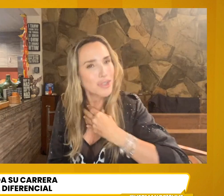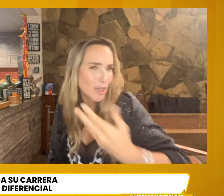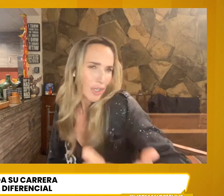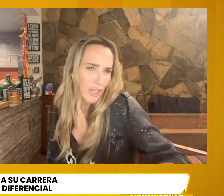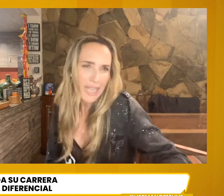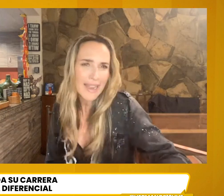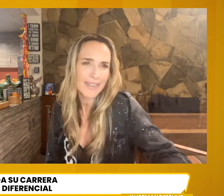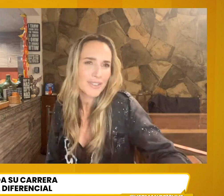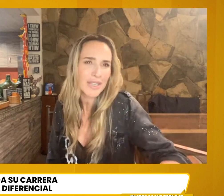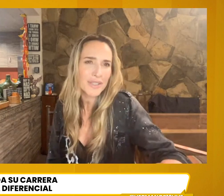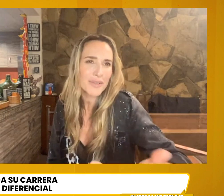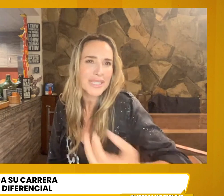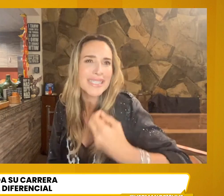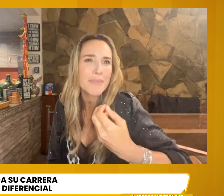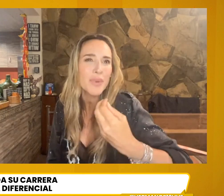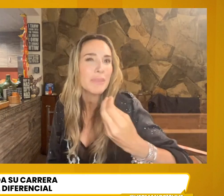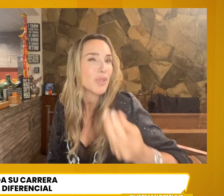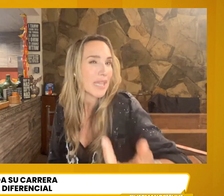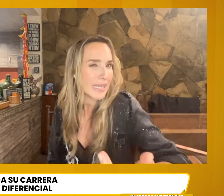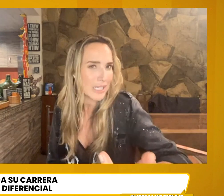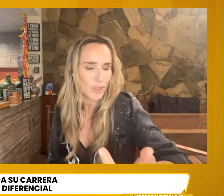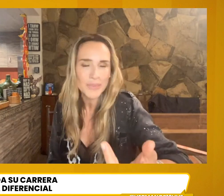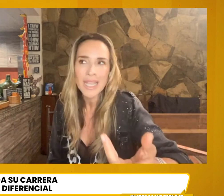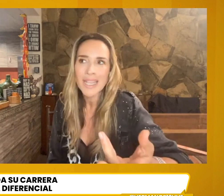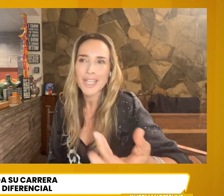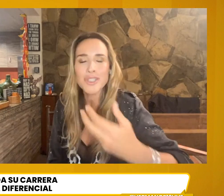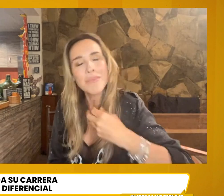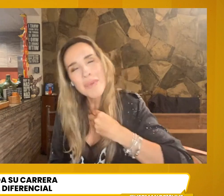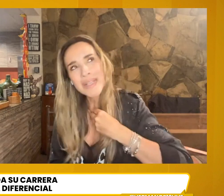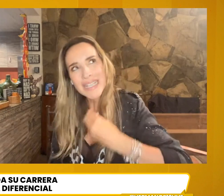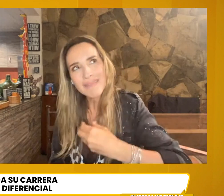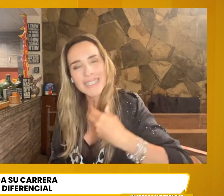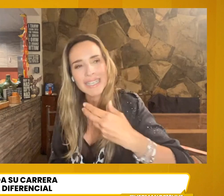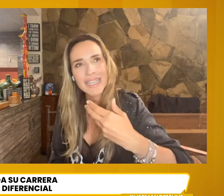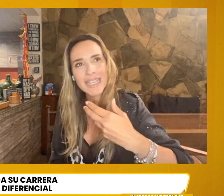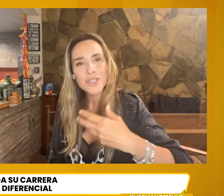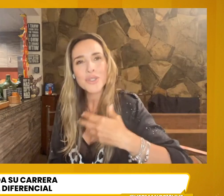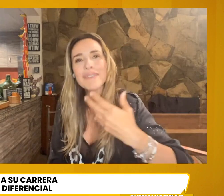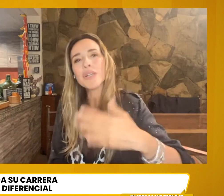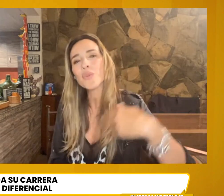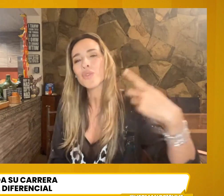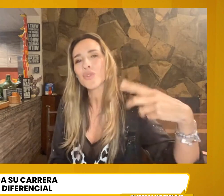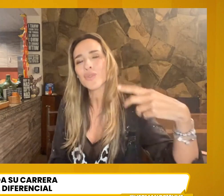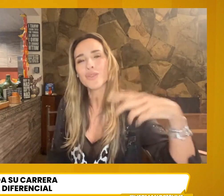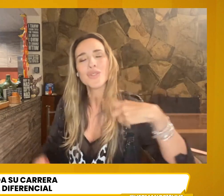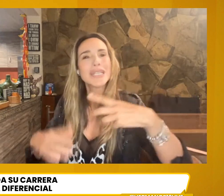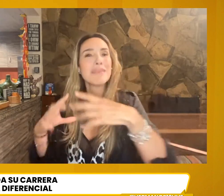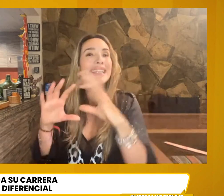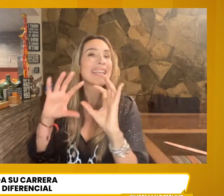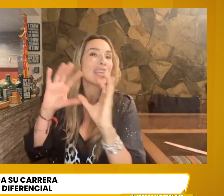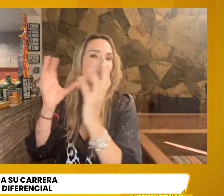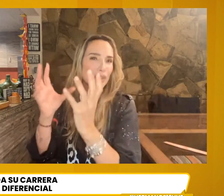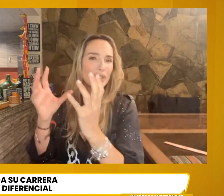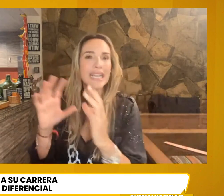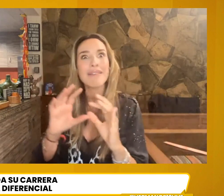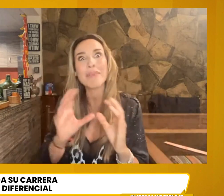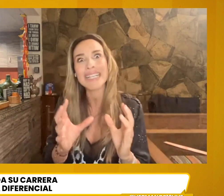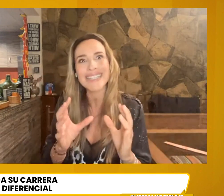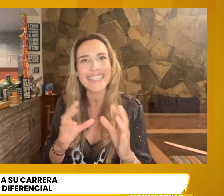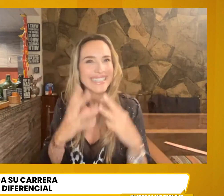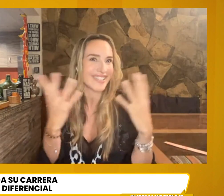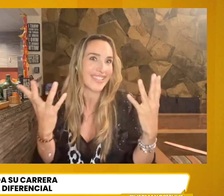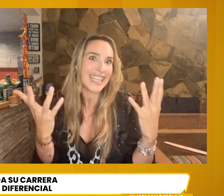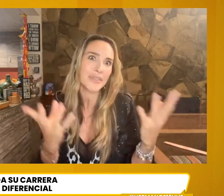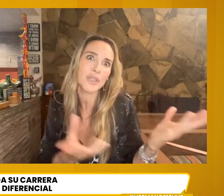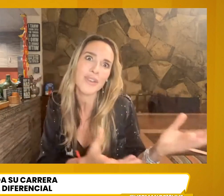siente, yo se lo quiero regalar, o sea, aunque sea poder aportar en eso. Entonces a mí me pasaba que yo estaba constantemente en eso, ¿no? Llegaba